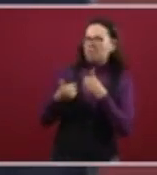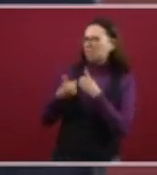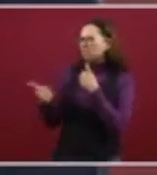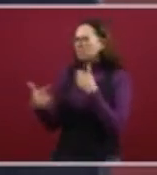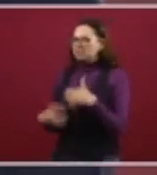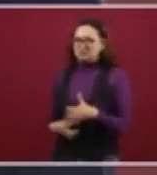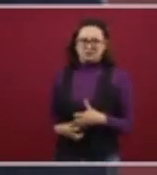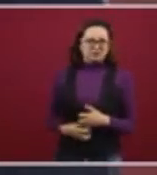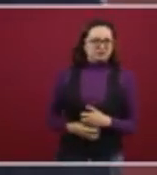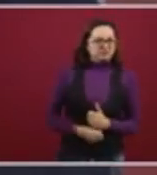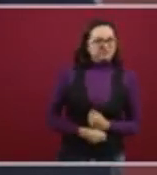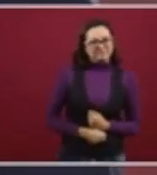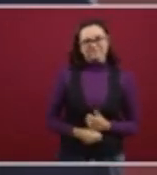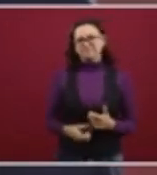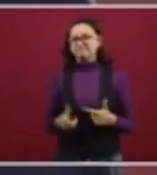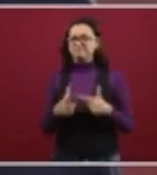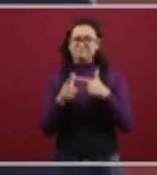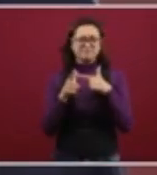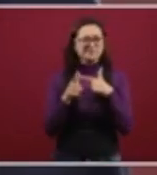el